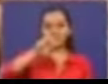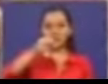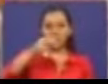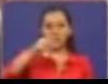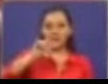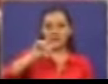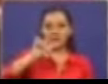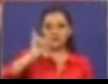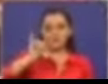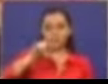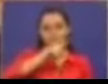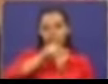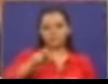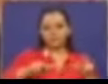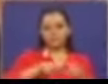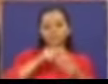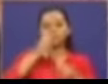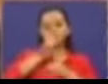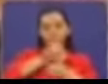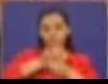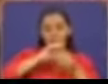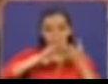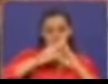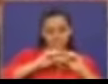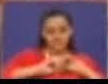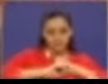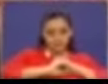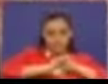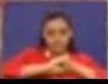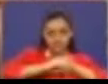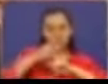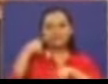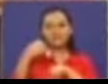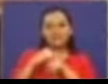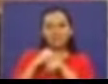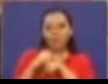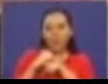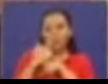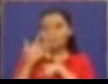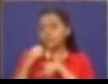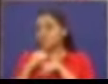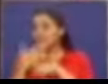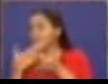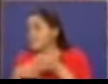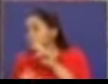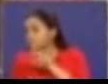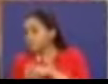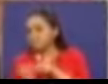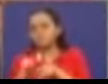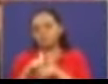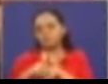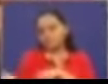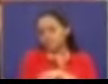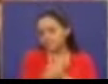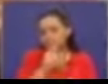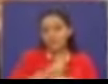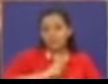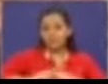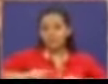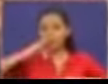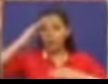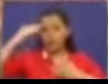estamos trabajando con la comunidad. Hemos ya ejecutado simulacros en conjunto con los jefes políticos y